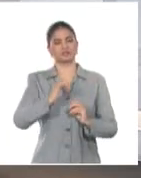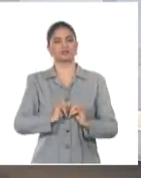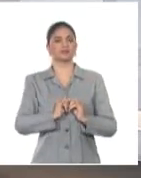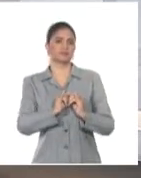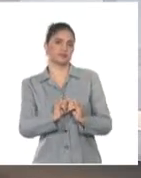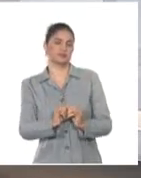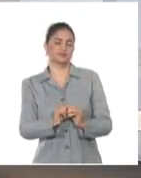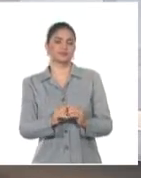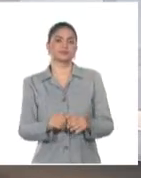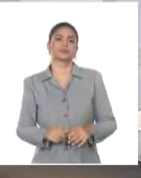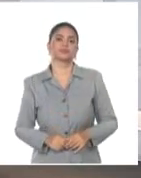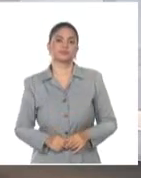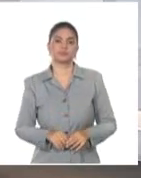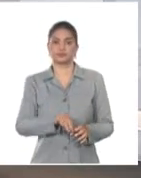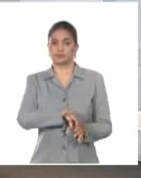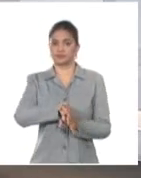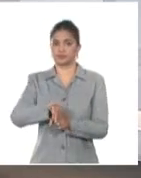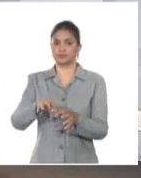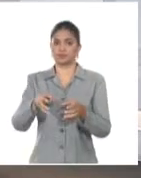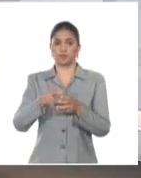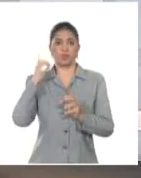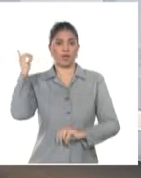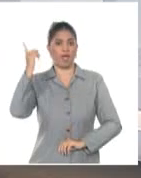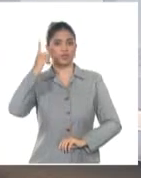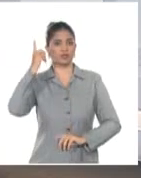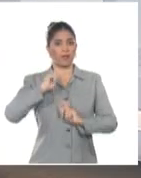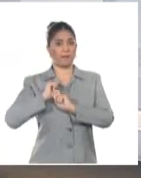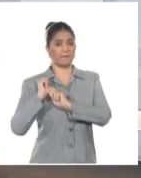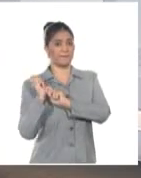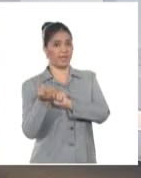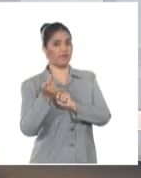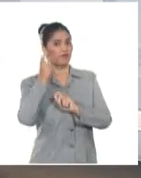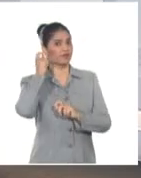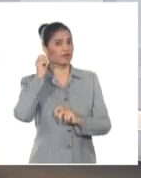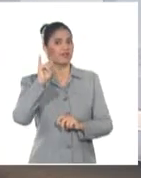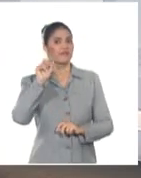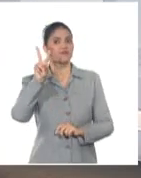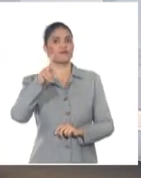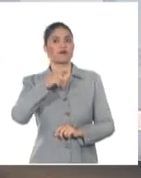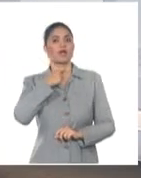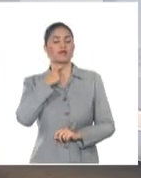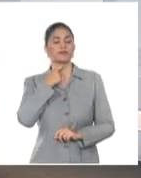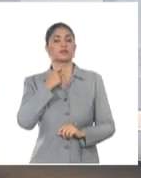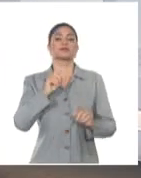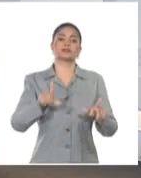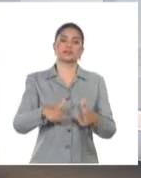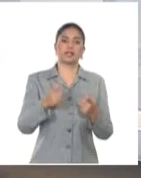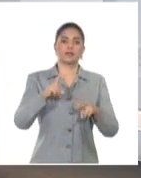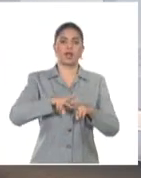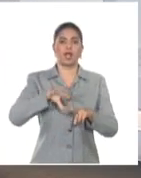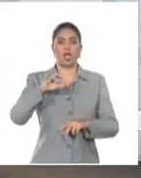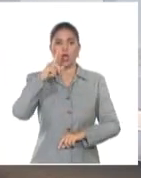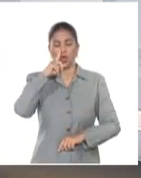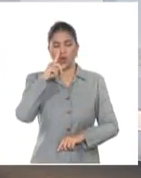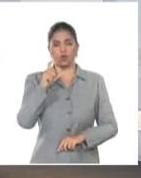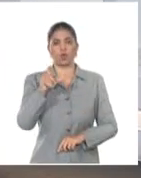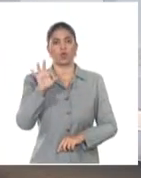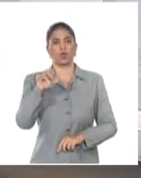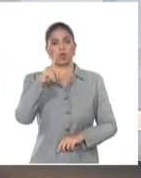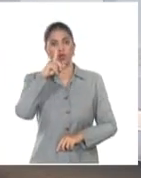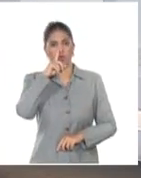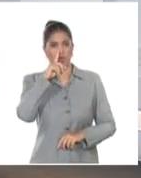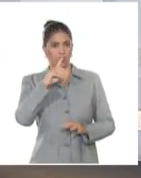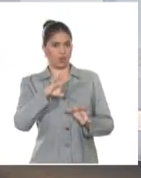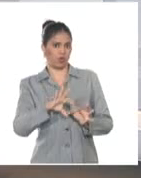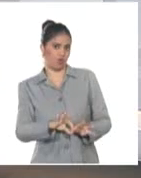más. La preselección nacional de Béisbol FAI se prepara para el Campeonato Mundial que se celebrará en Hong Kong del 7 al 12 de octubre venideros. El periodista